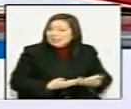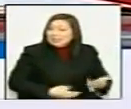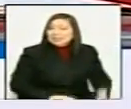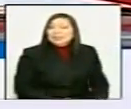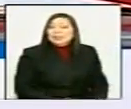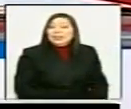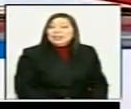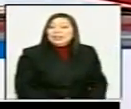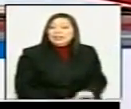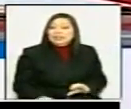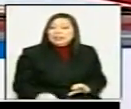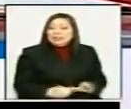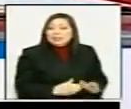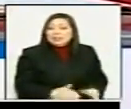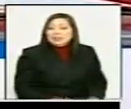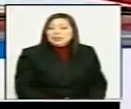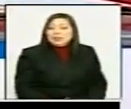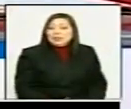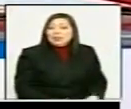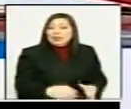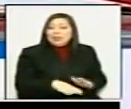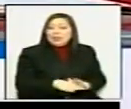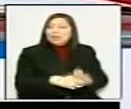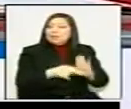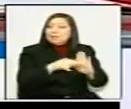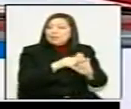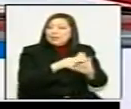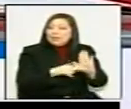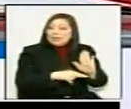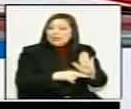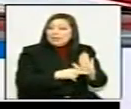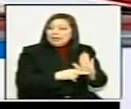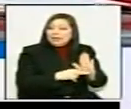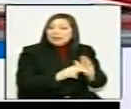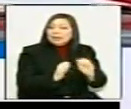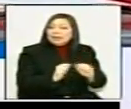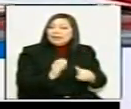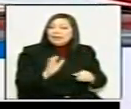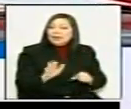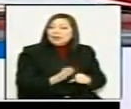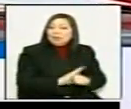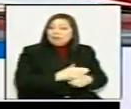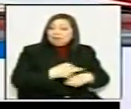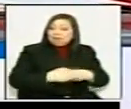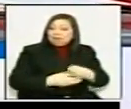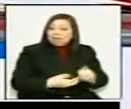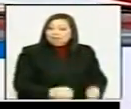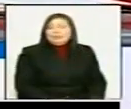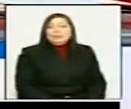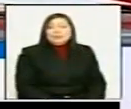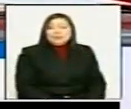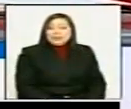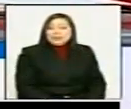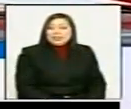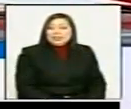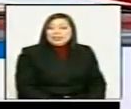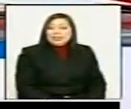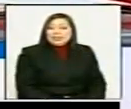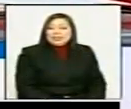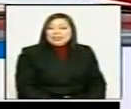ha hecho estrictamente dentro de las normas que compete un proceso de licitación.